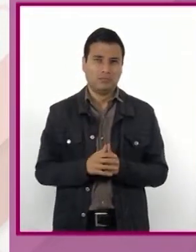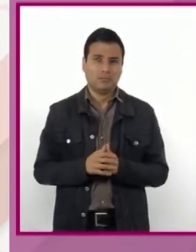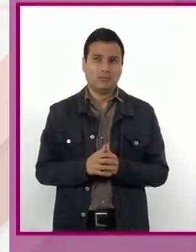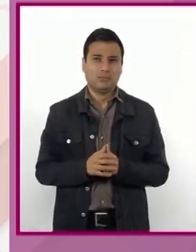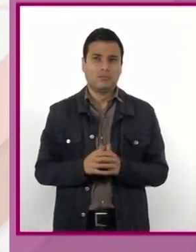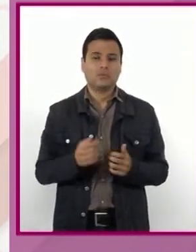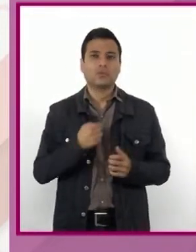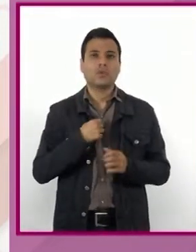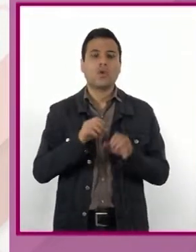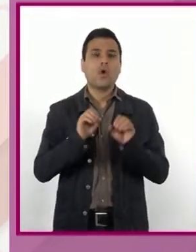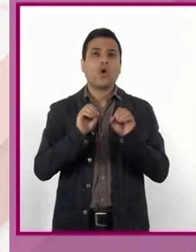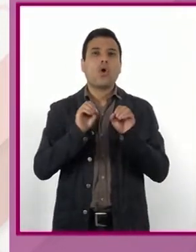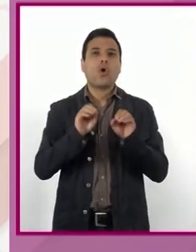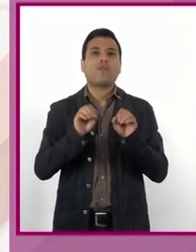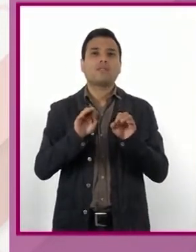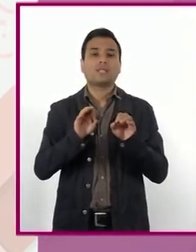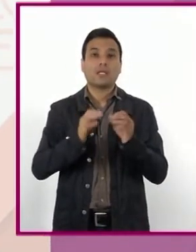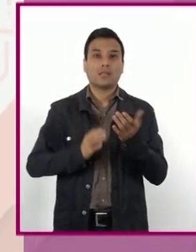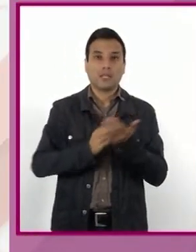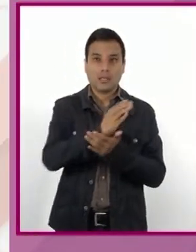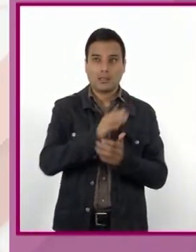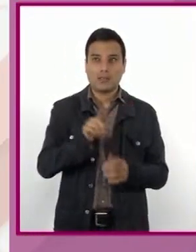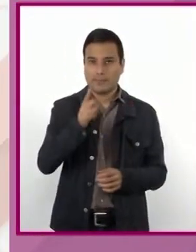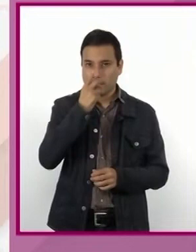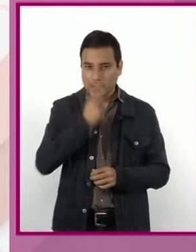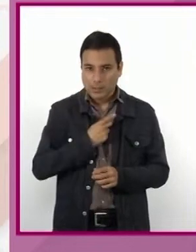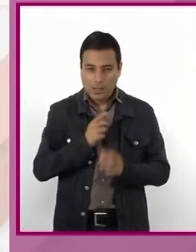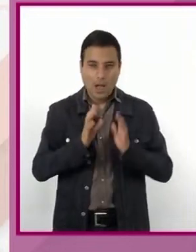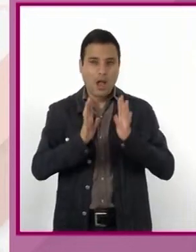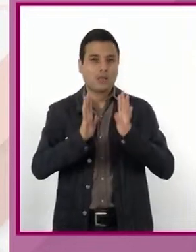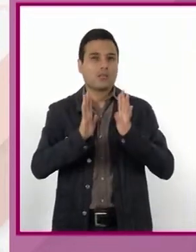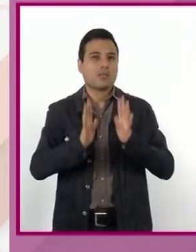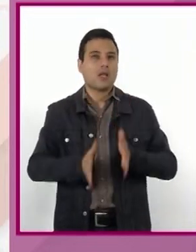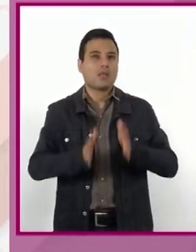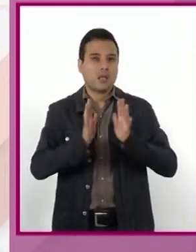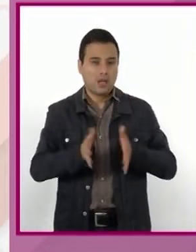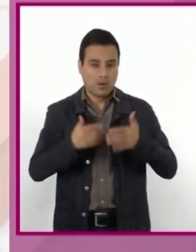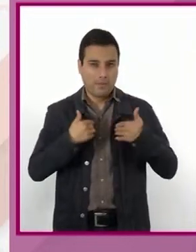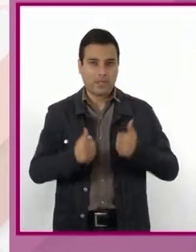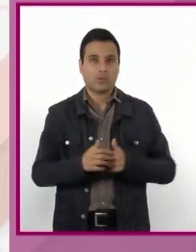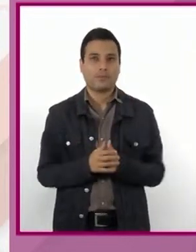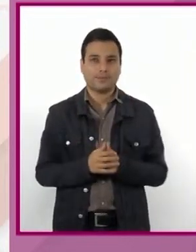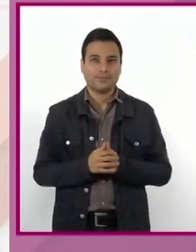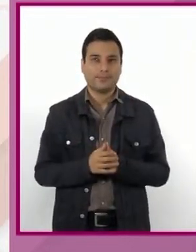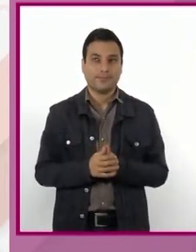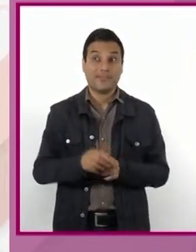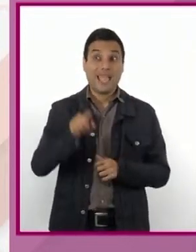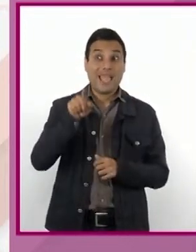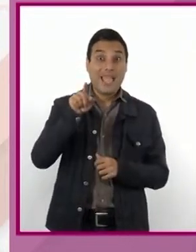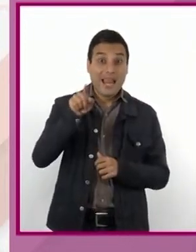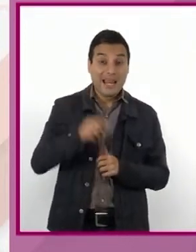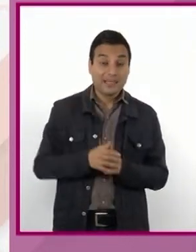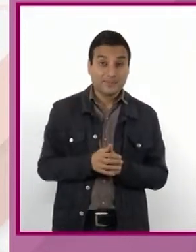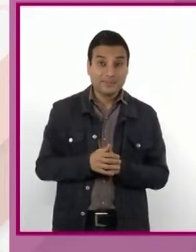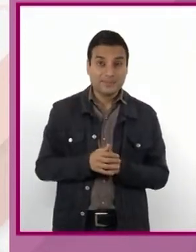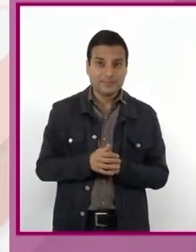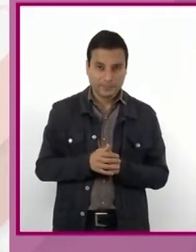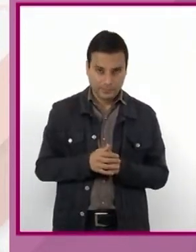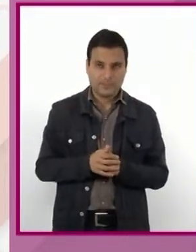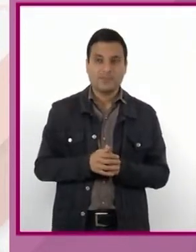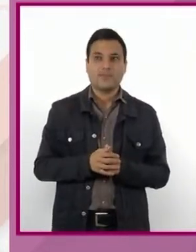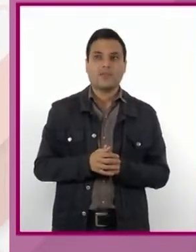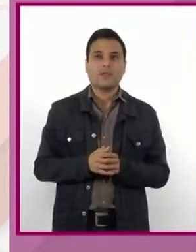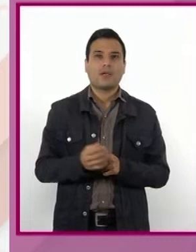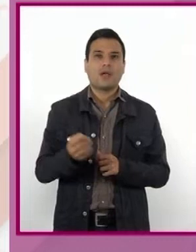oficina, comprendí lo que me iba a decir. Había decidido que él me enviaría a mí, al resto de